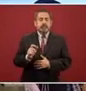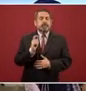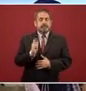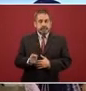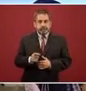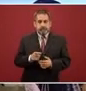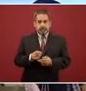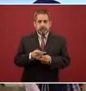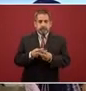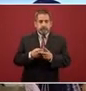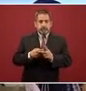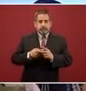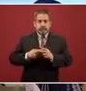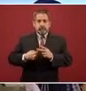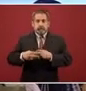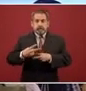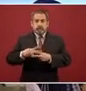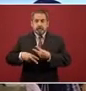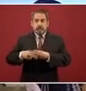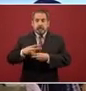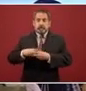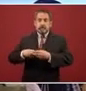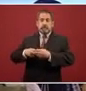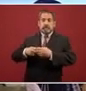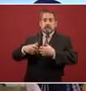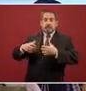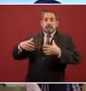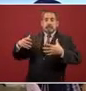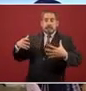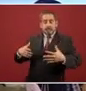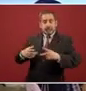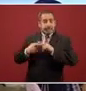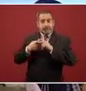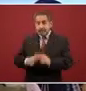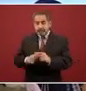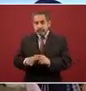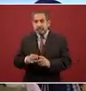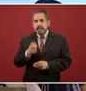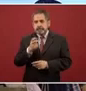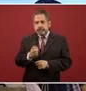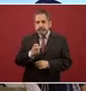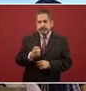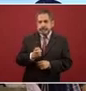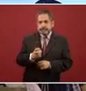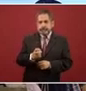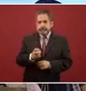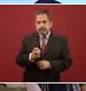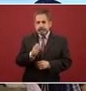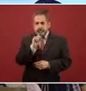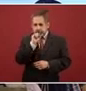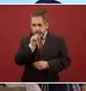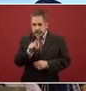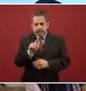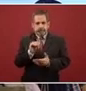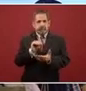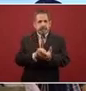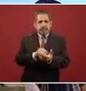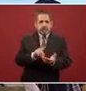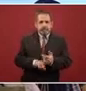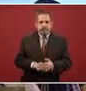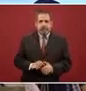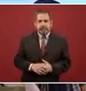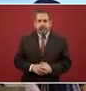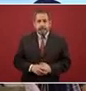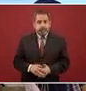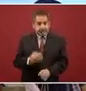el incremento de casos rápidos, pero el incremento rápido de casos, pero todavía no es demasiado rápido. Y esta es la